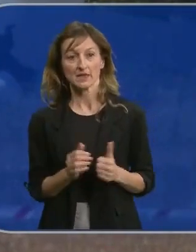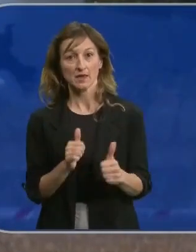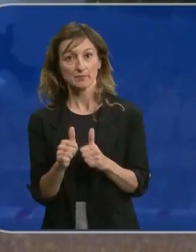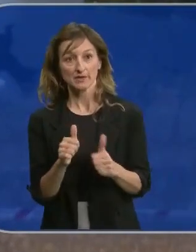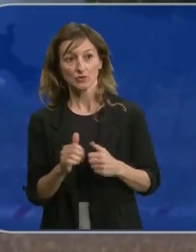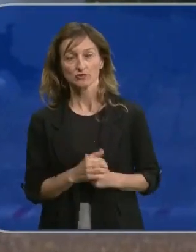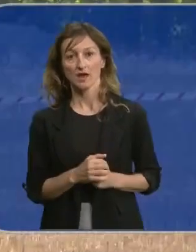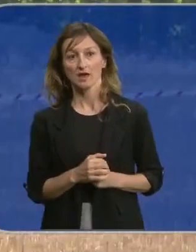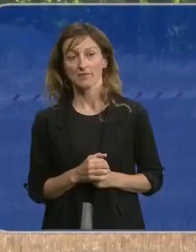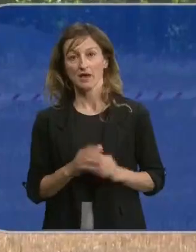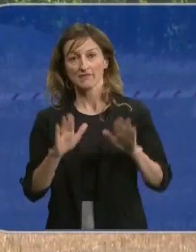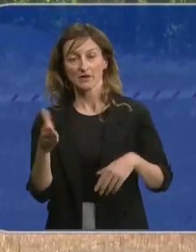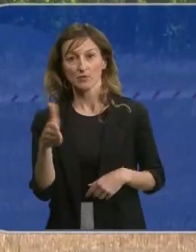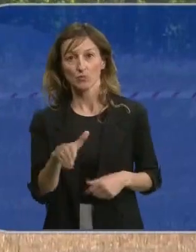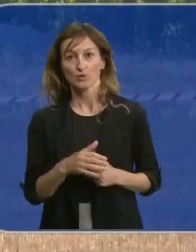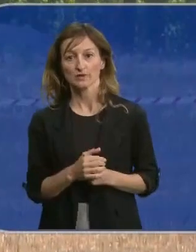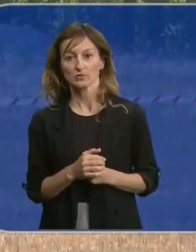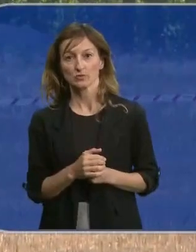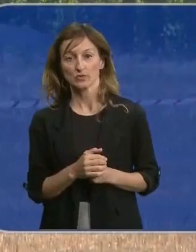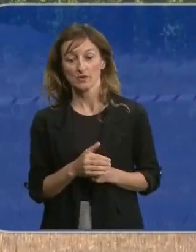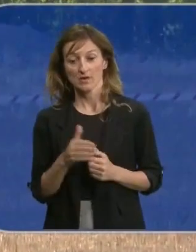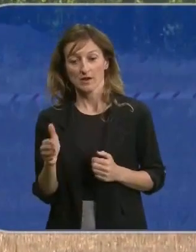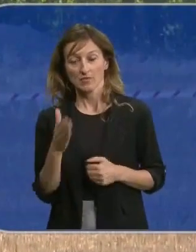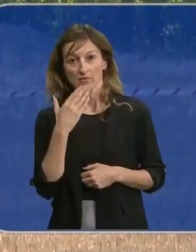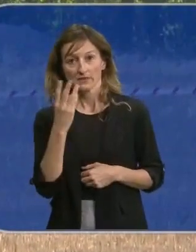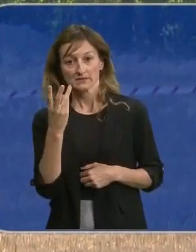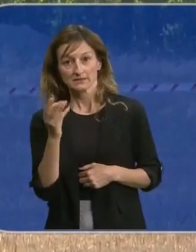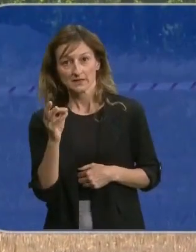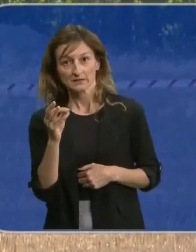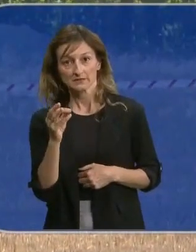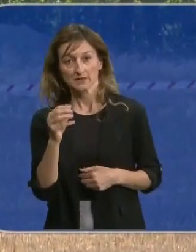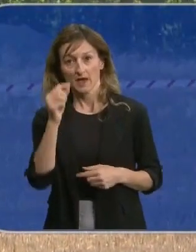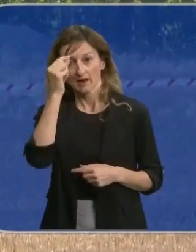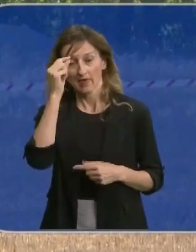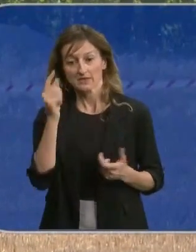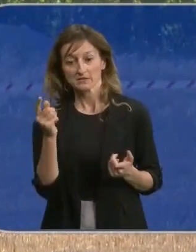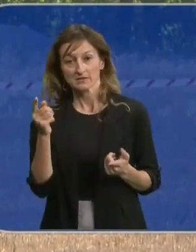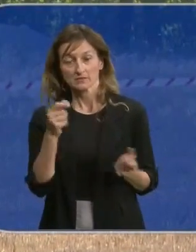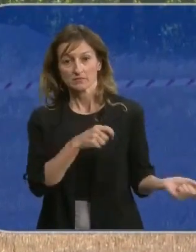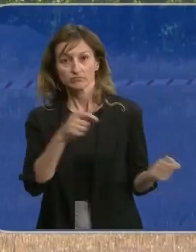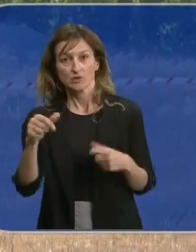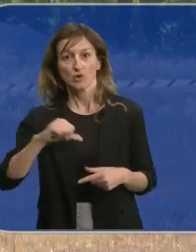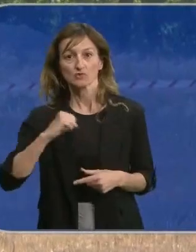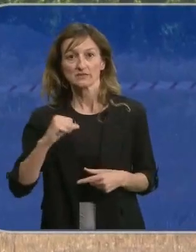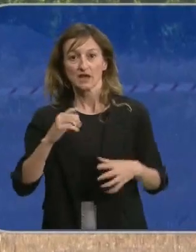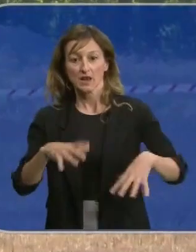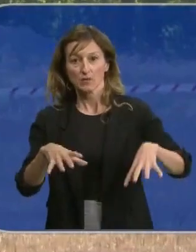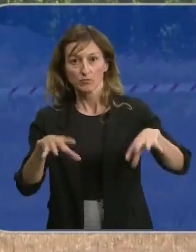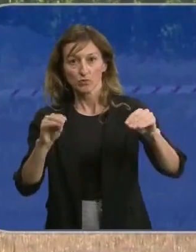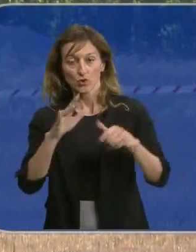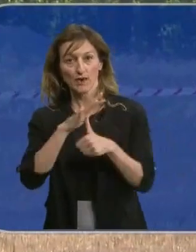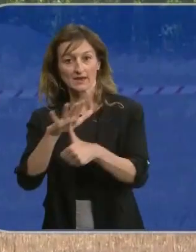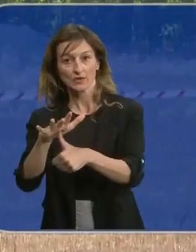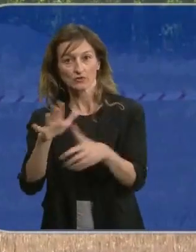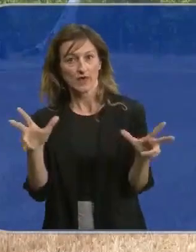pilotada esa avioneta y a fallecido el instructor de vuelo de unos 30 años de bangladesh ha sido trasladado hasta el hospital de Burgos en